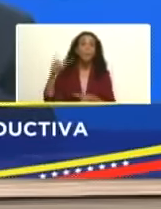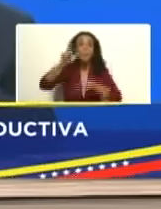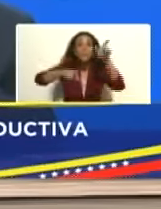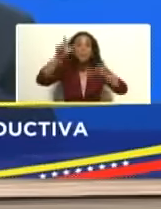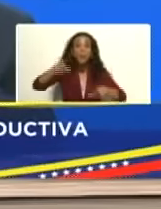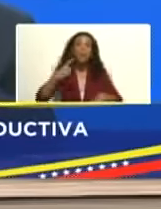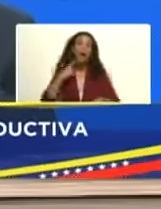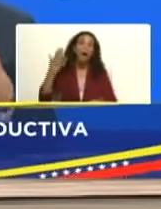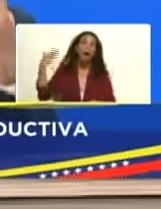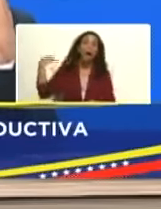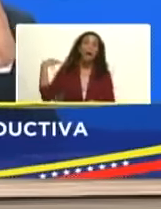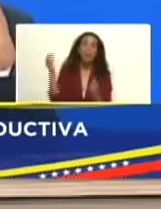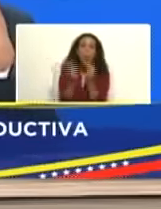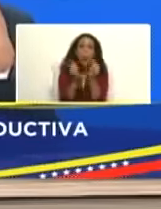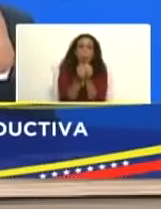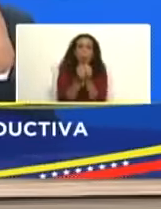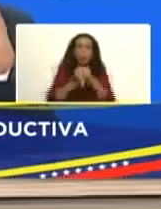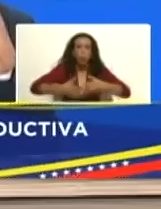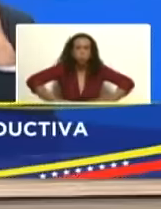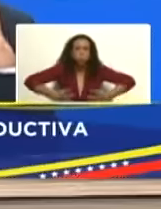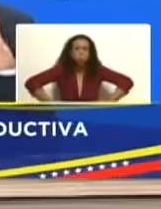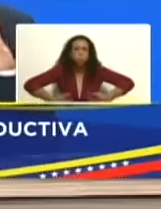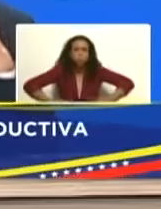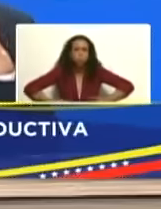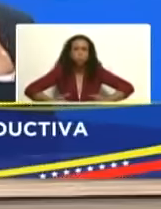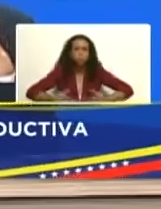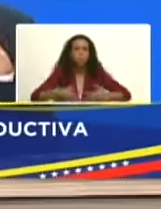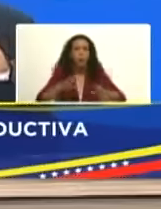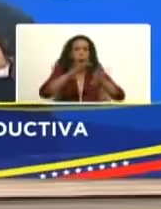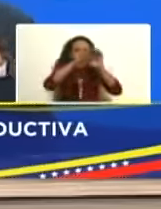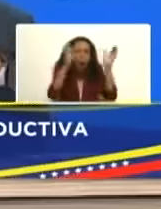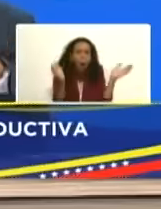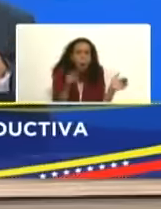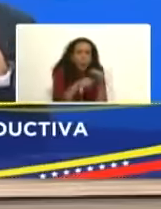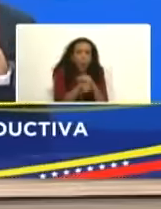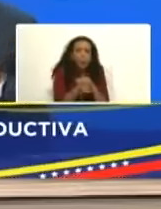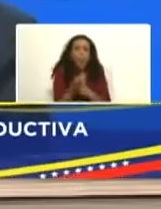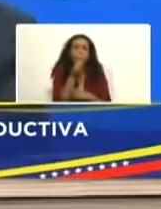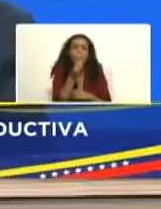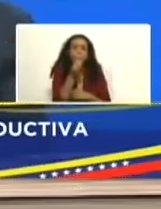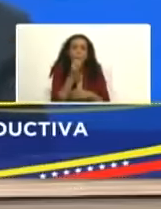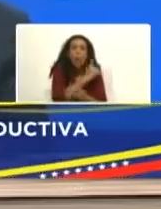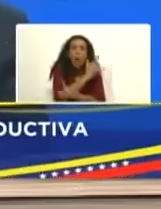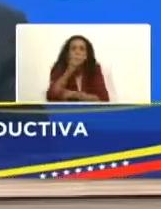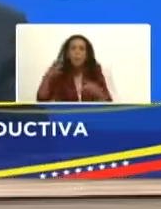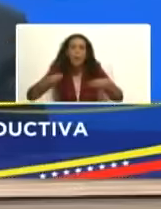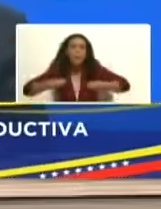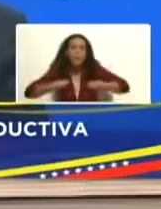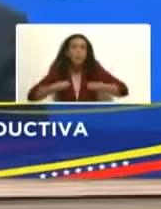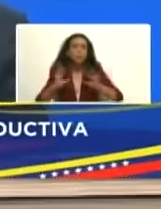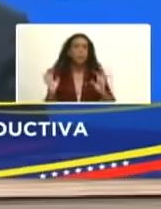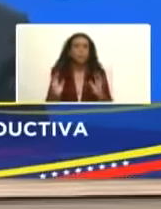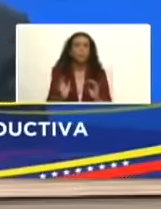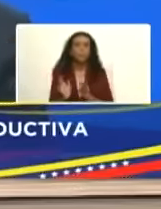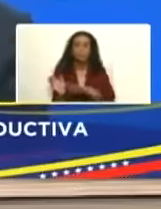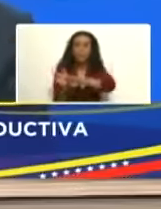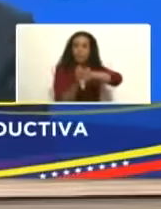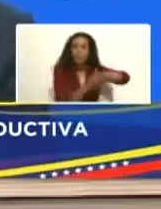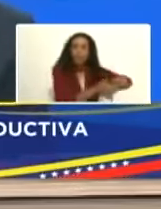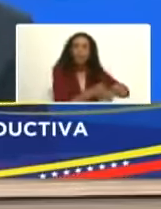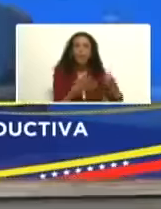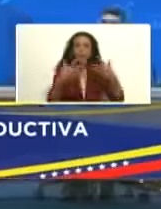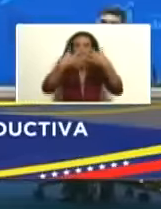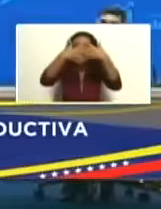nuestros antepasados, el Homo sapiens. ¿Ah? Como que usted estuviera en la selva, pues, ahí. Del